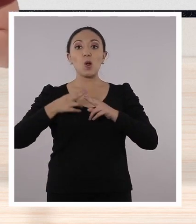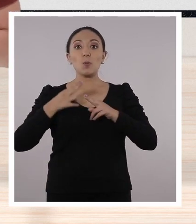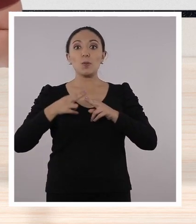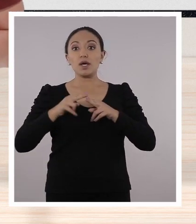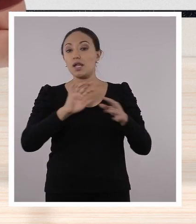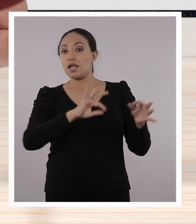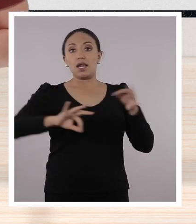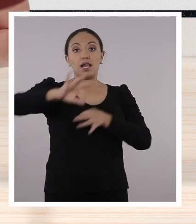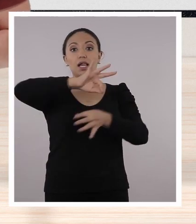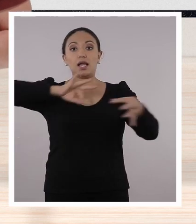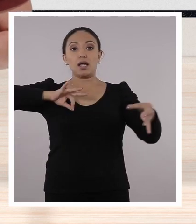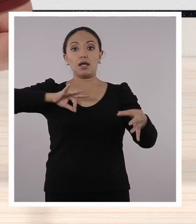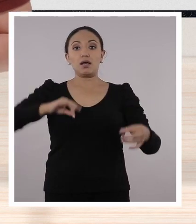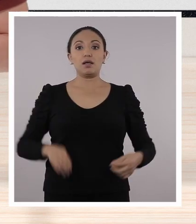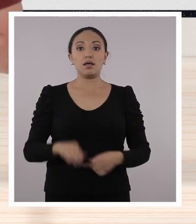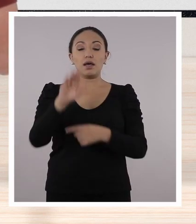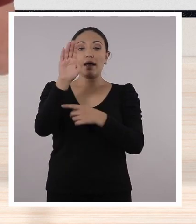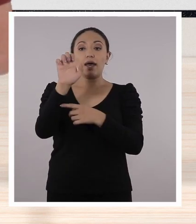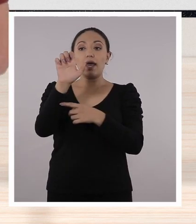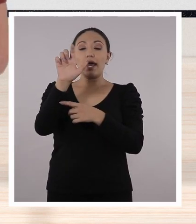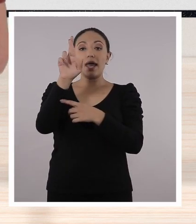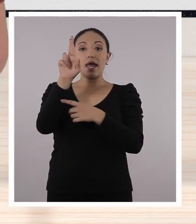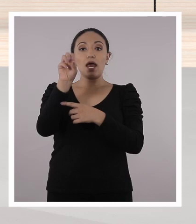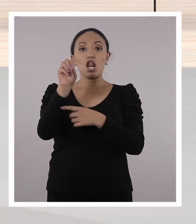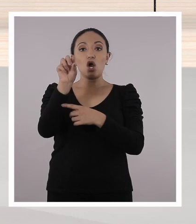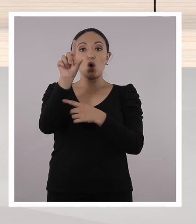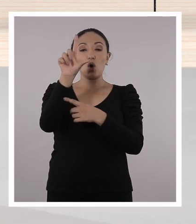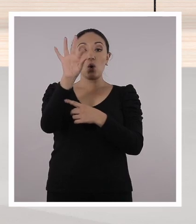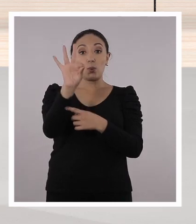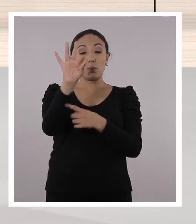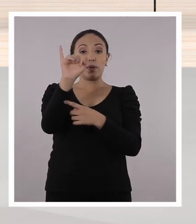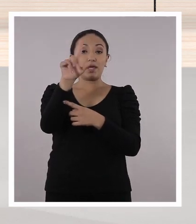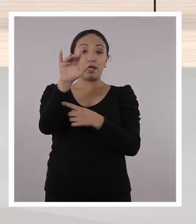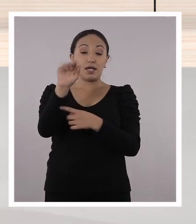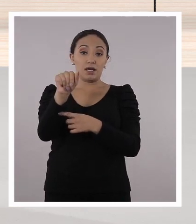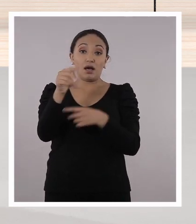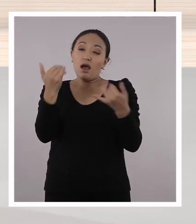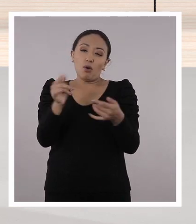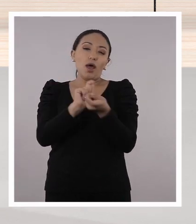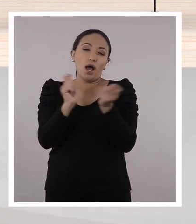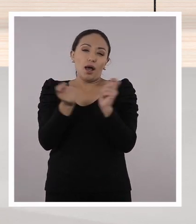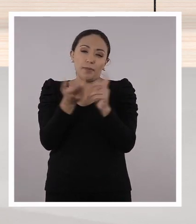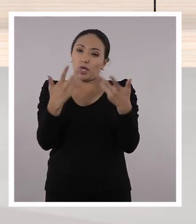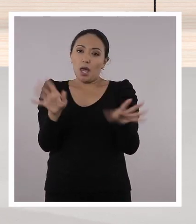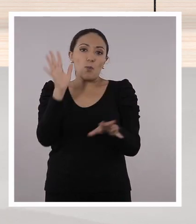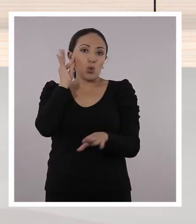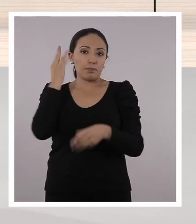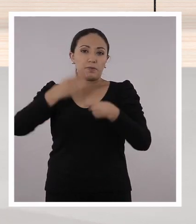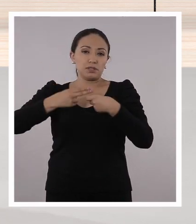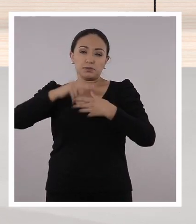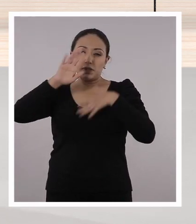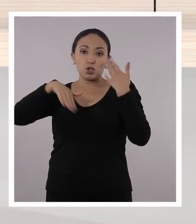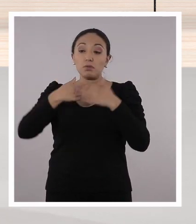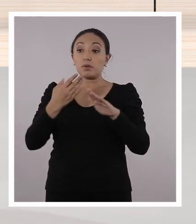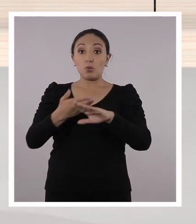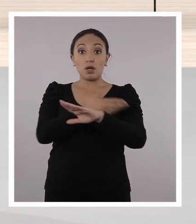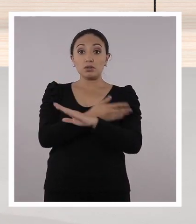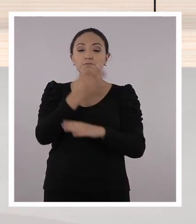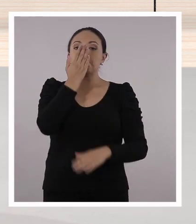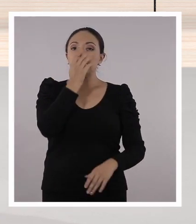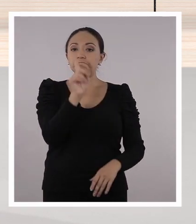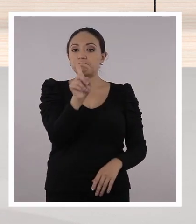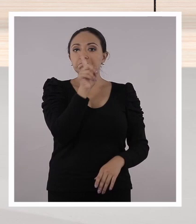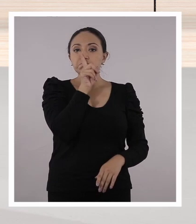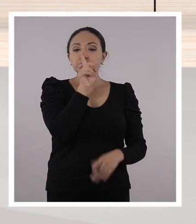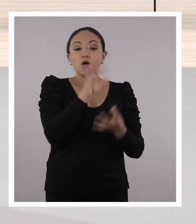escribía bajo un seudónimo, que era el de Erofilia. Qué lindo. Menos mal, ahora las cosas han cambiado y las mujeres pueden participar en muchos y en